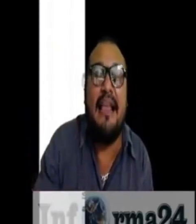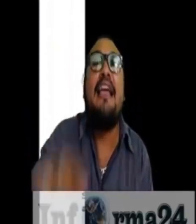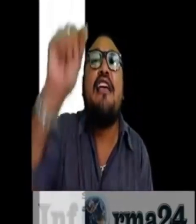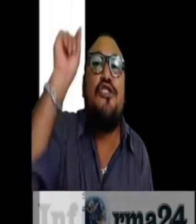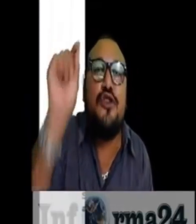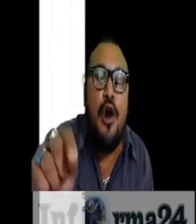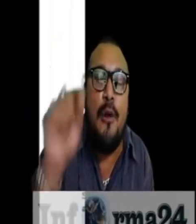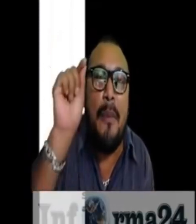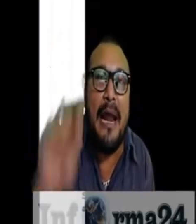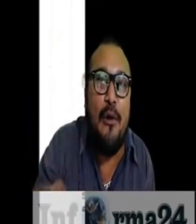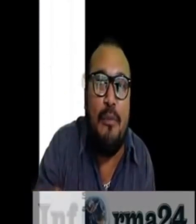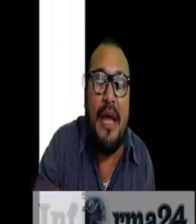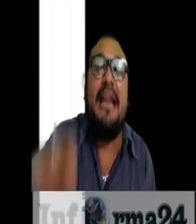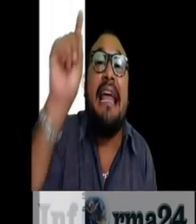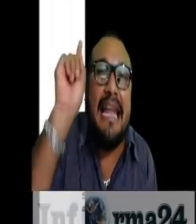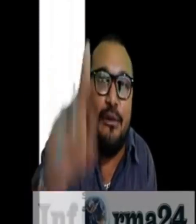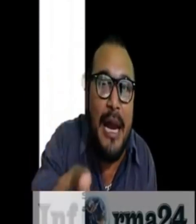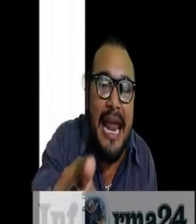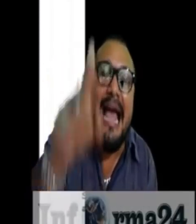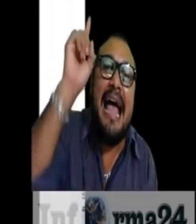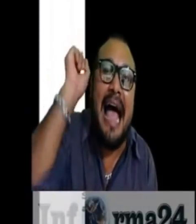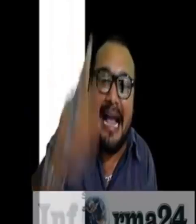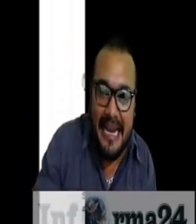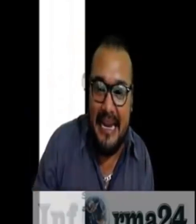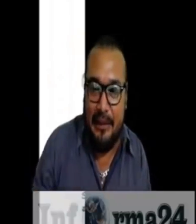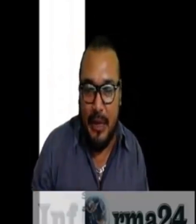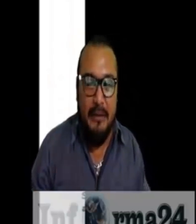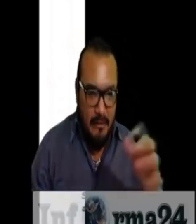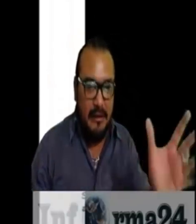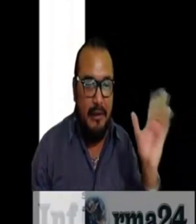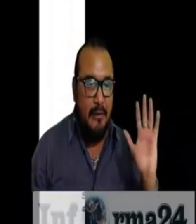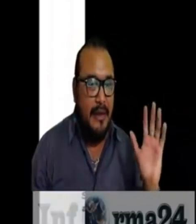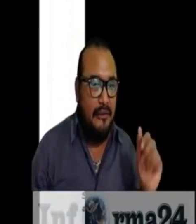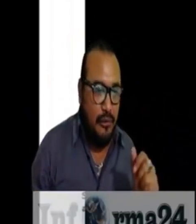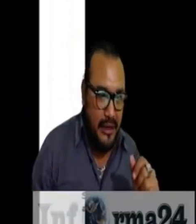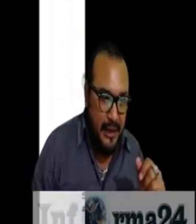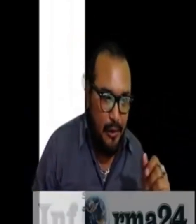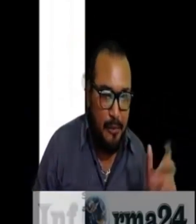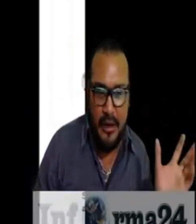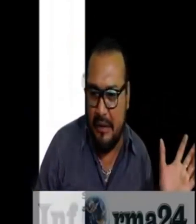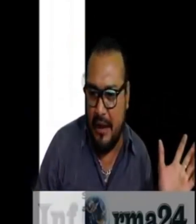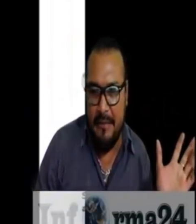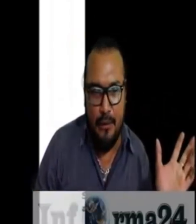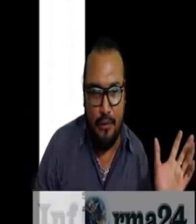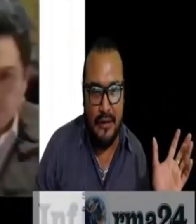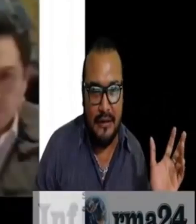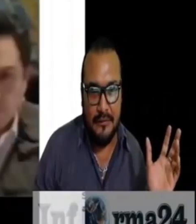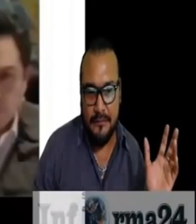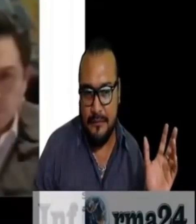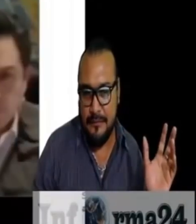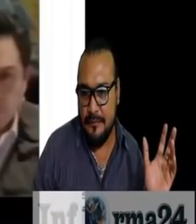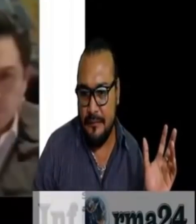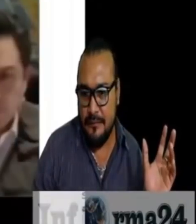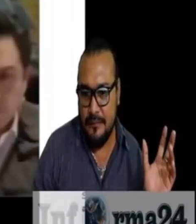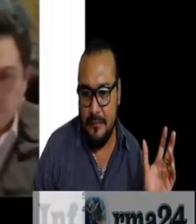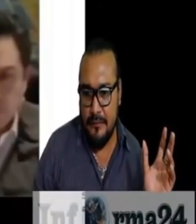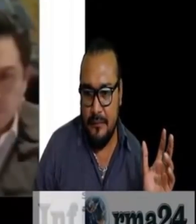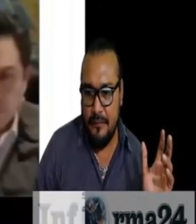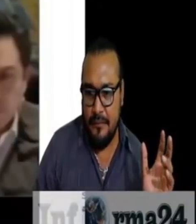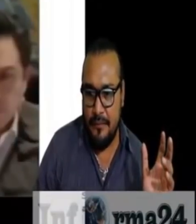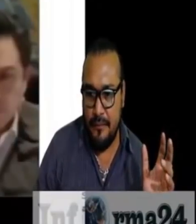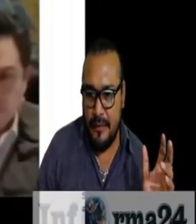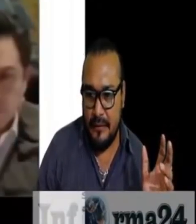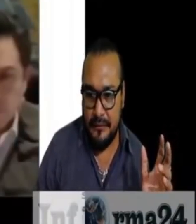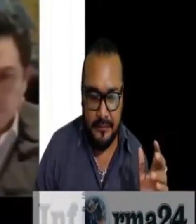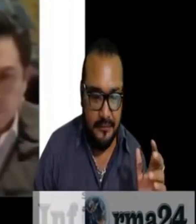contratada sólo para golpear le duela a quien le duela y vamos a ver nuevamente su ridículo porque la verdad me gusta están viviendo